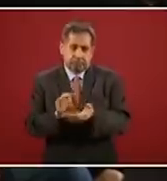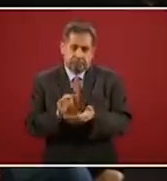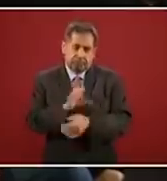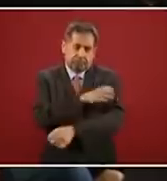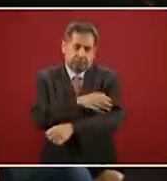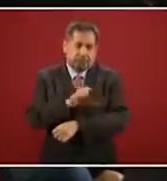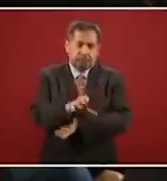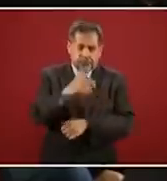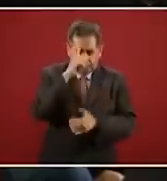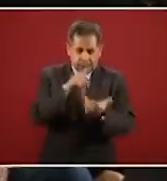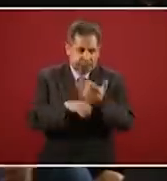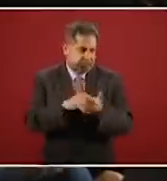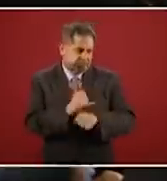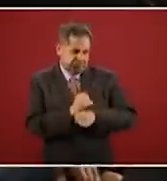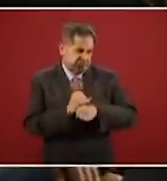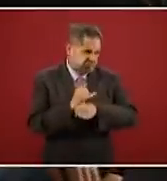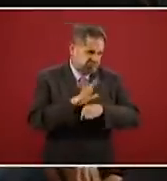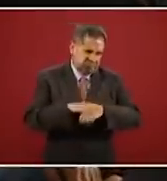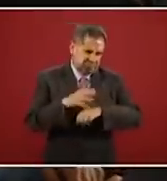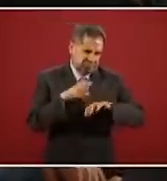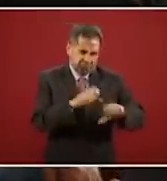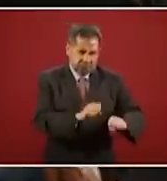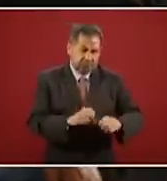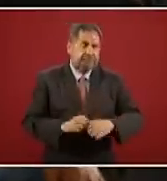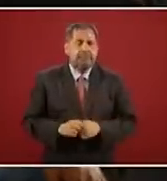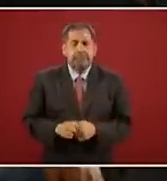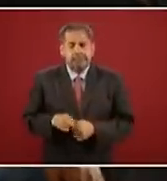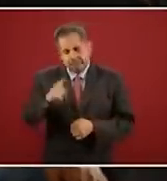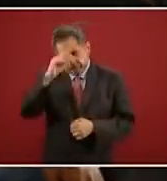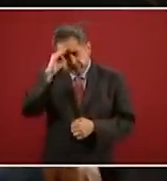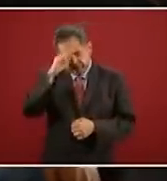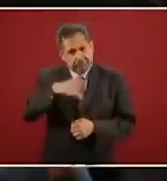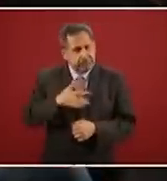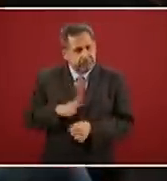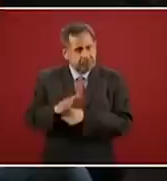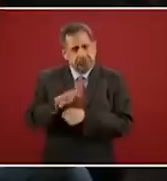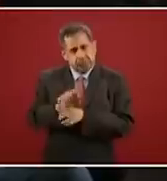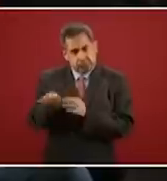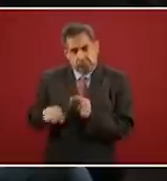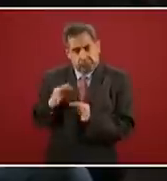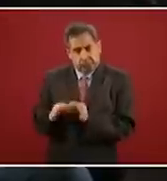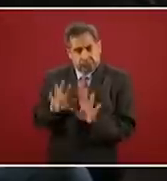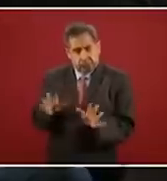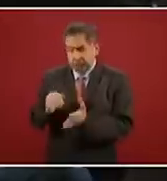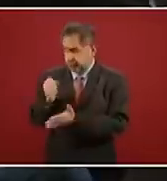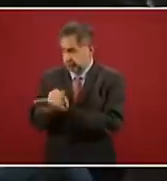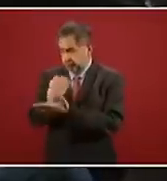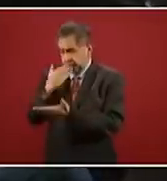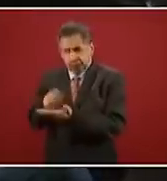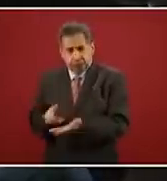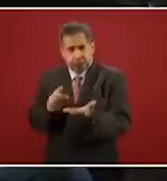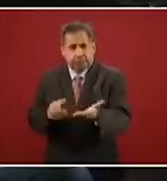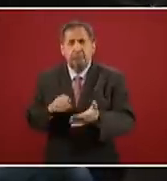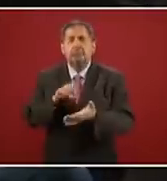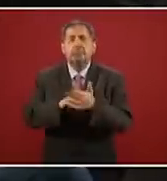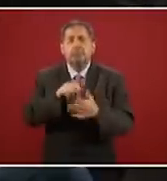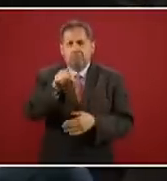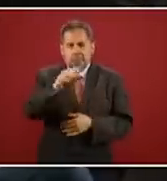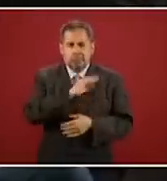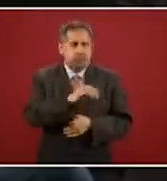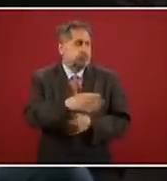suficientes estas facultades adicionales que se le han dado, como en el tema del bloqueo de cuentas